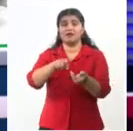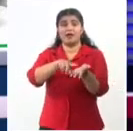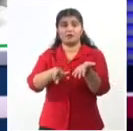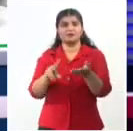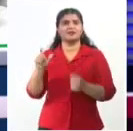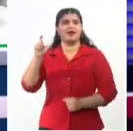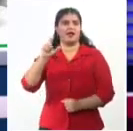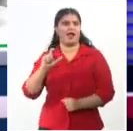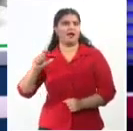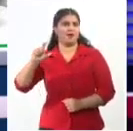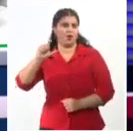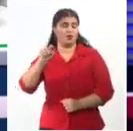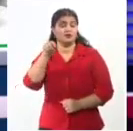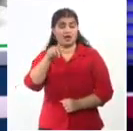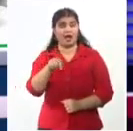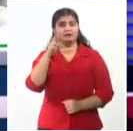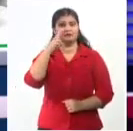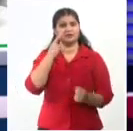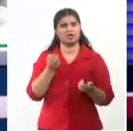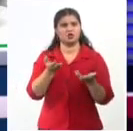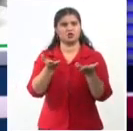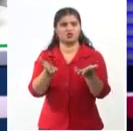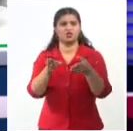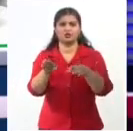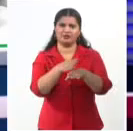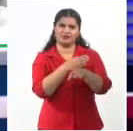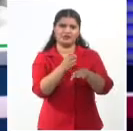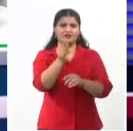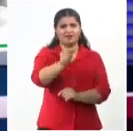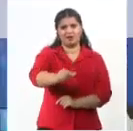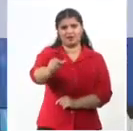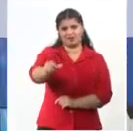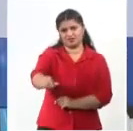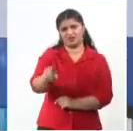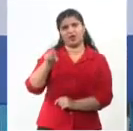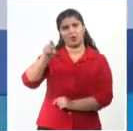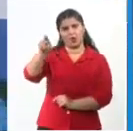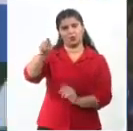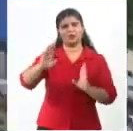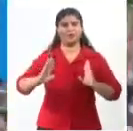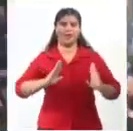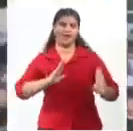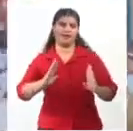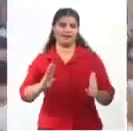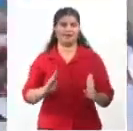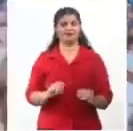fueron reconocidos varios protagonistas en el último periodo.